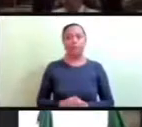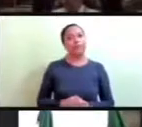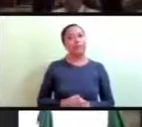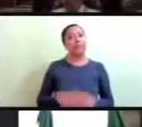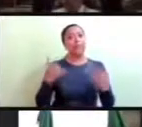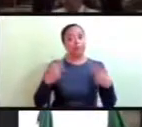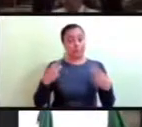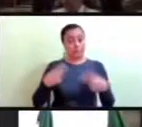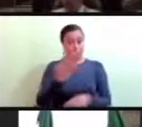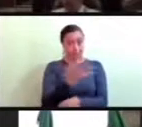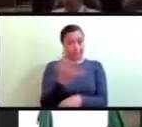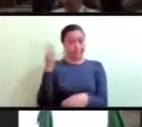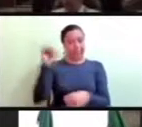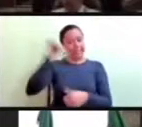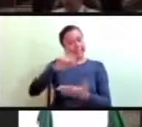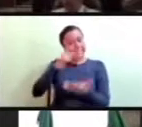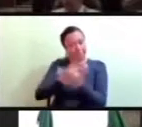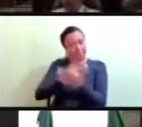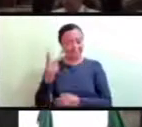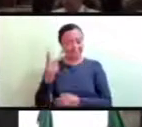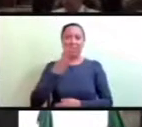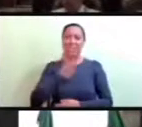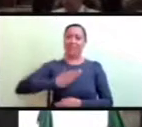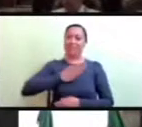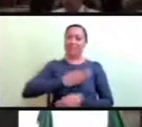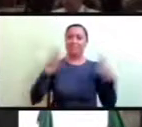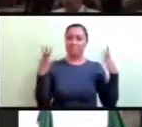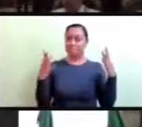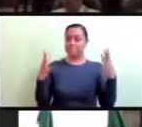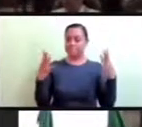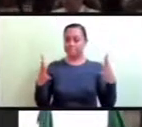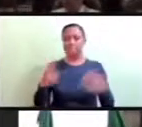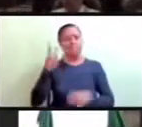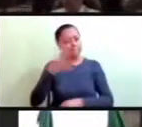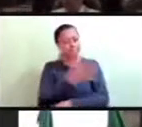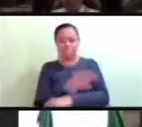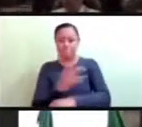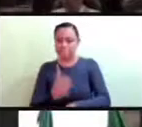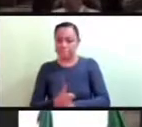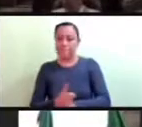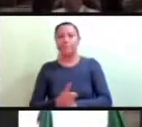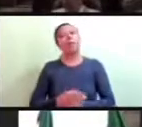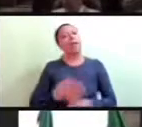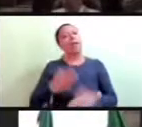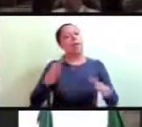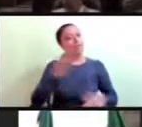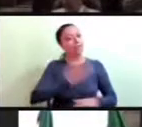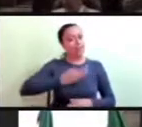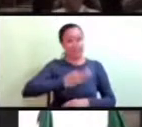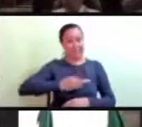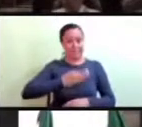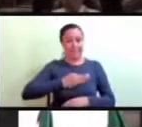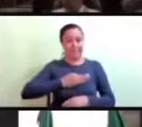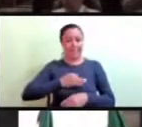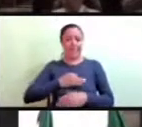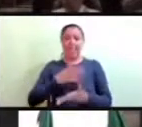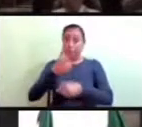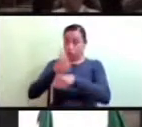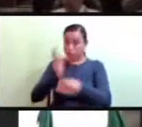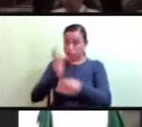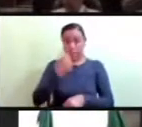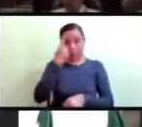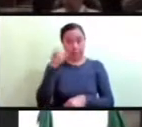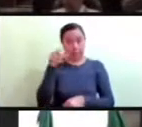A los galardonados, enhorabuena, nuestra más sincera felicitación y la invitación a que este pequeño paso